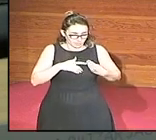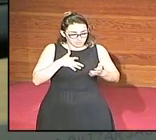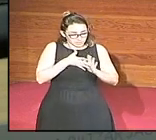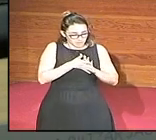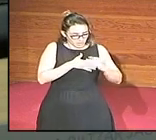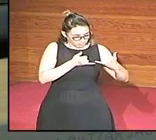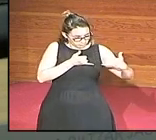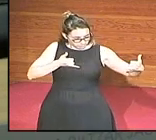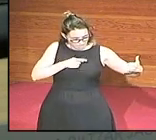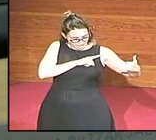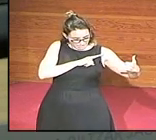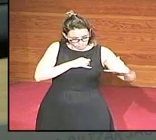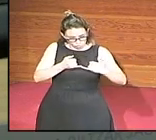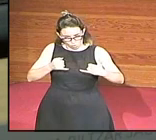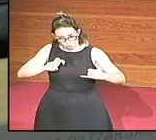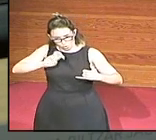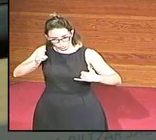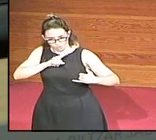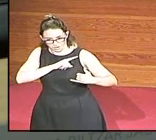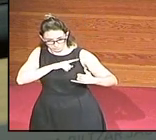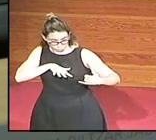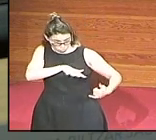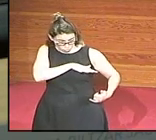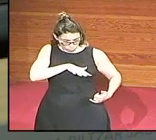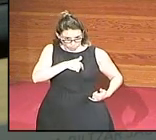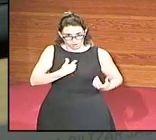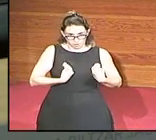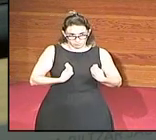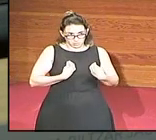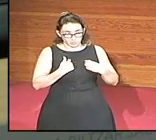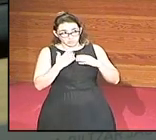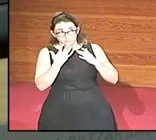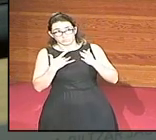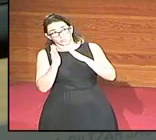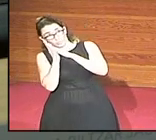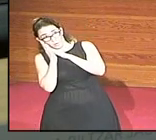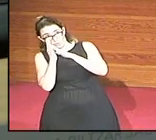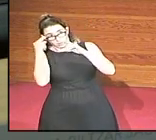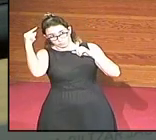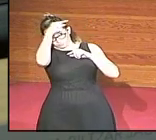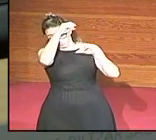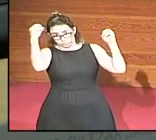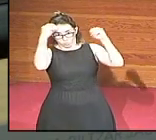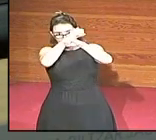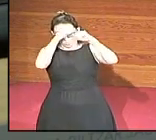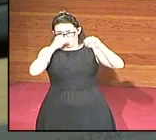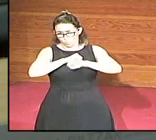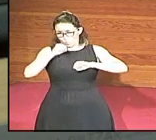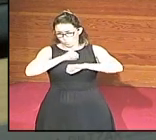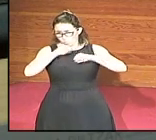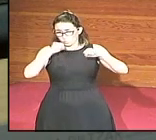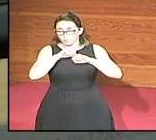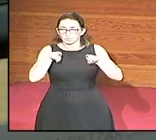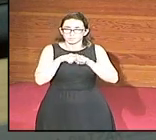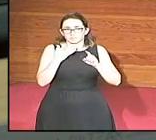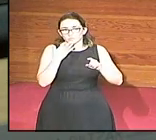ejército y la línea del otro. Son gente que básicamente mientras duerme las bombas le pasan por encima de la casa. Es como vivir en la red de un